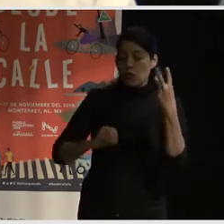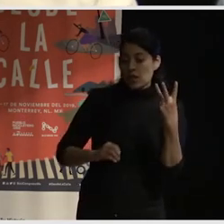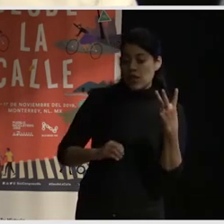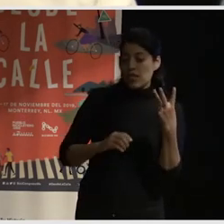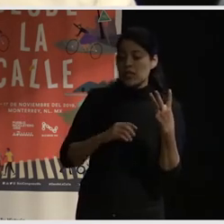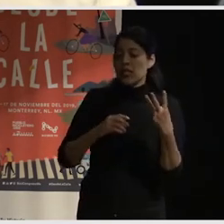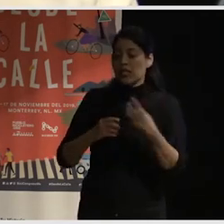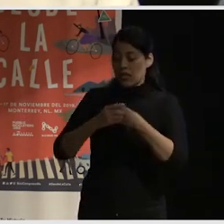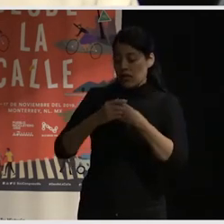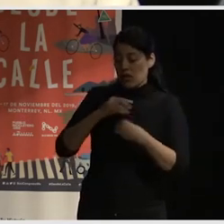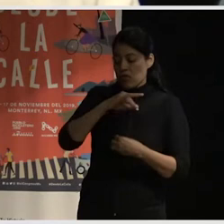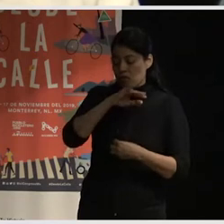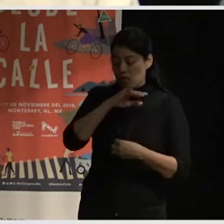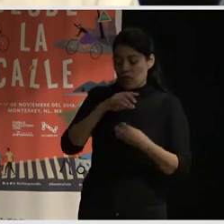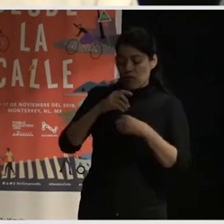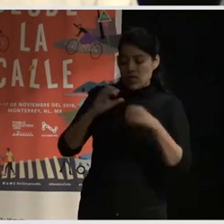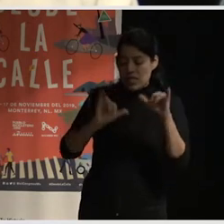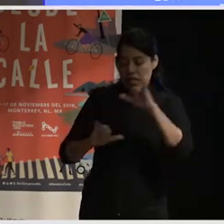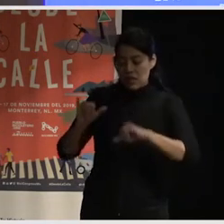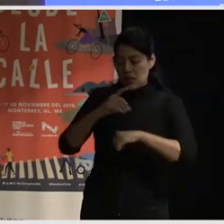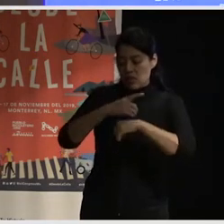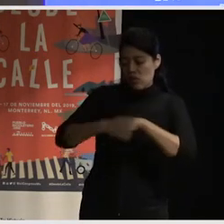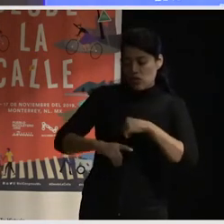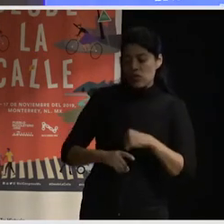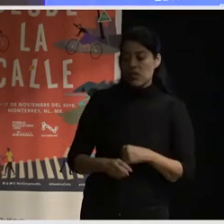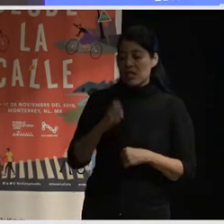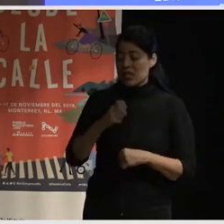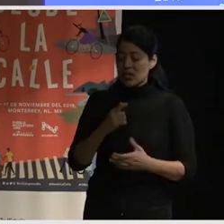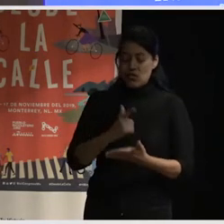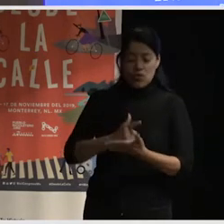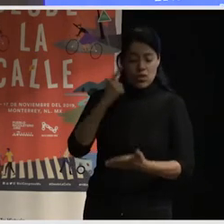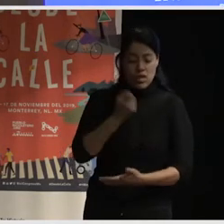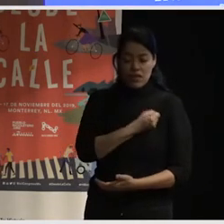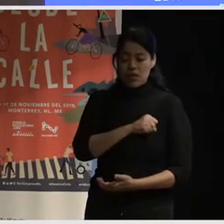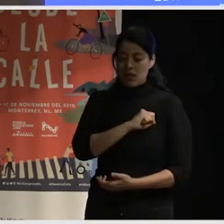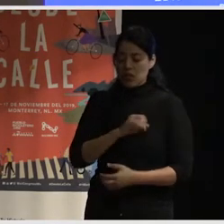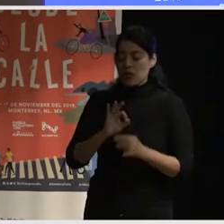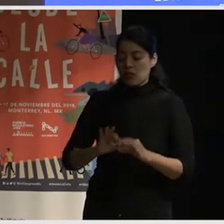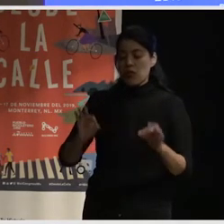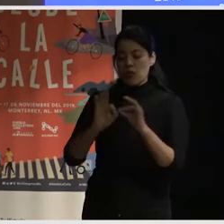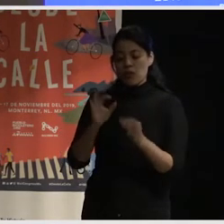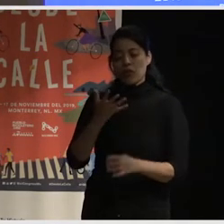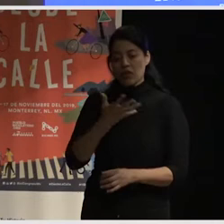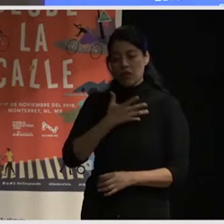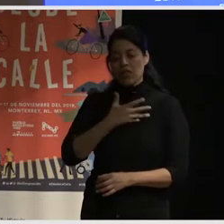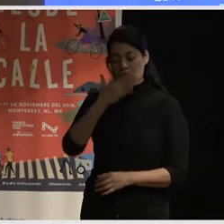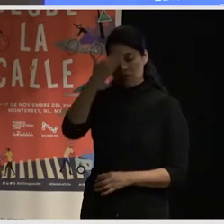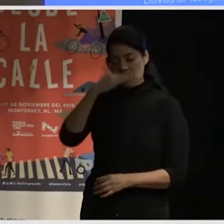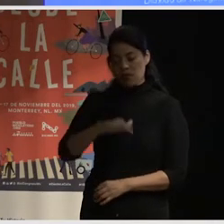también agrava la situación de salud entonces creo que es muy importante tomar en cuenta esto también que es